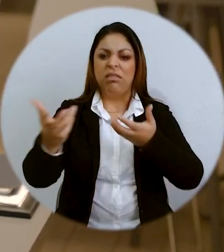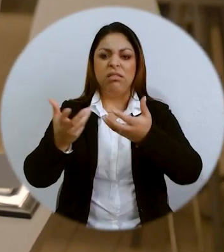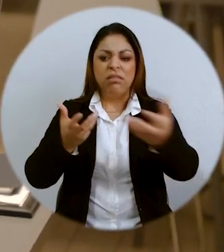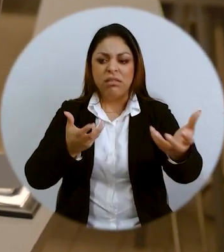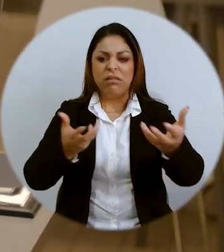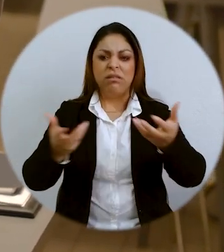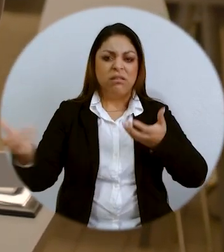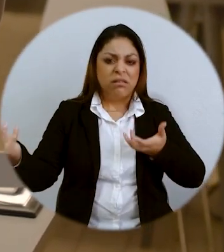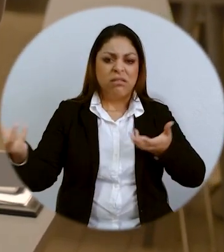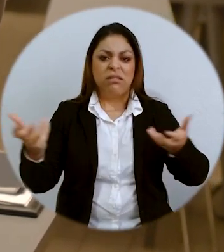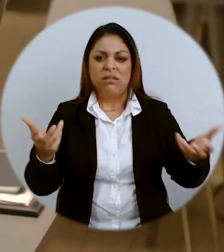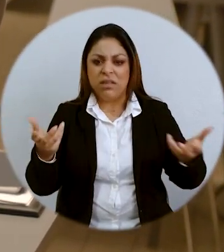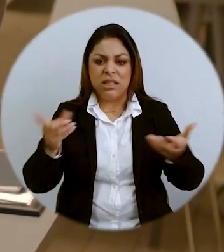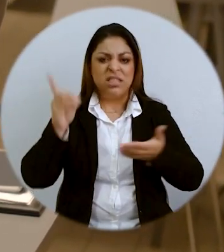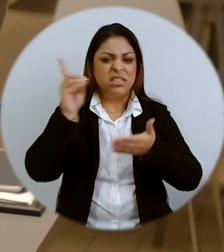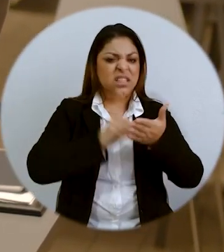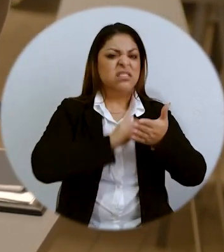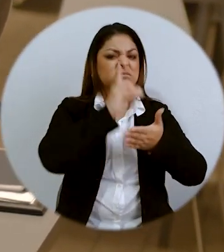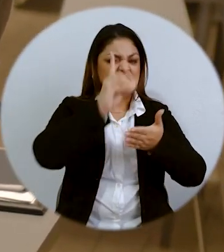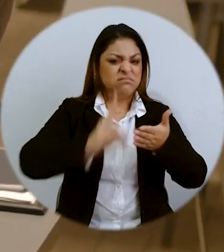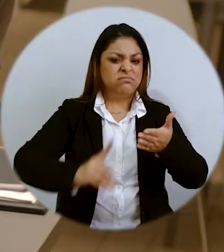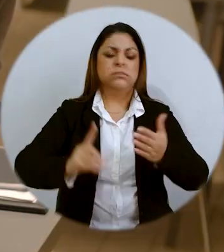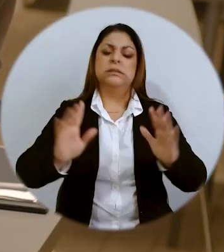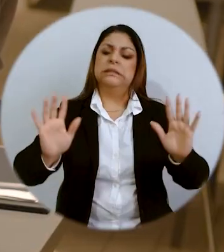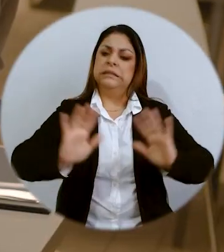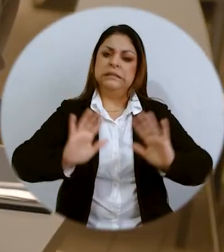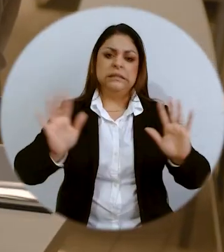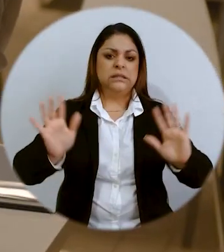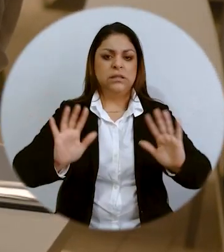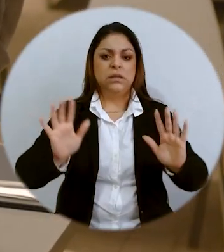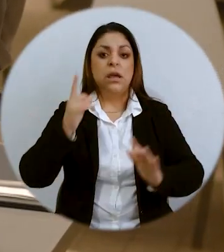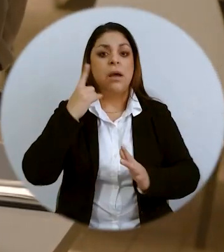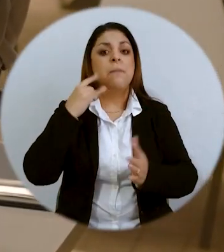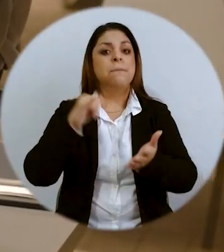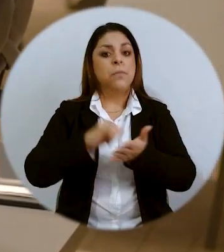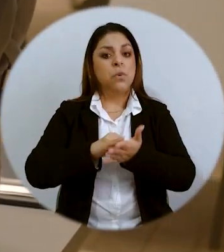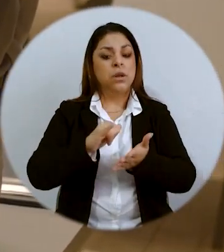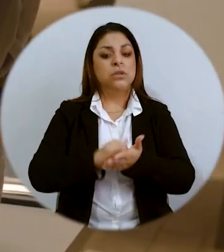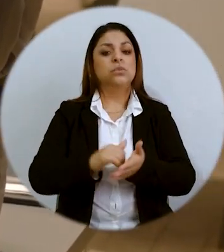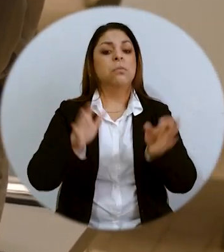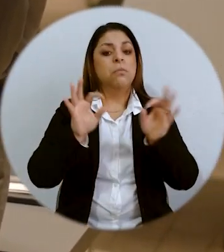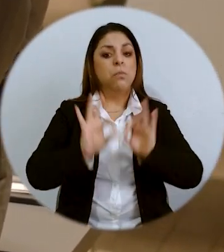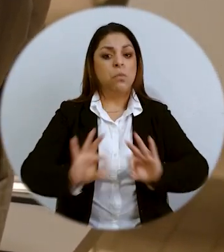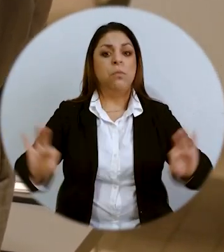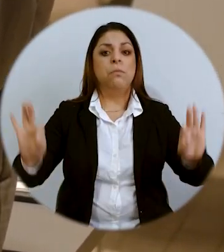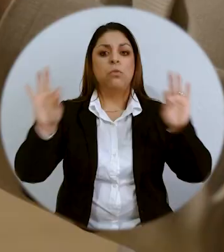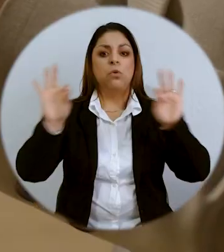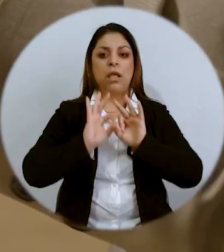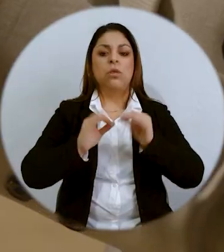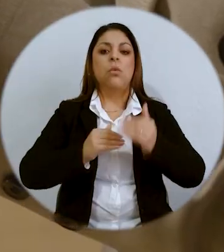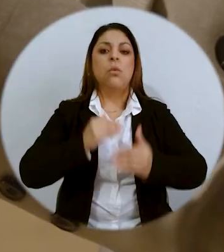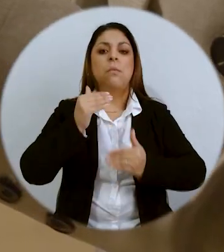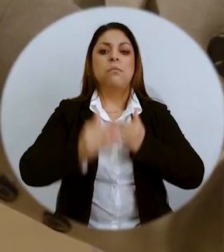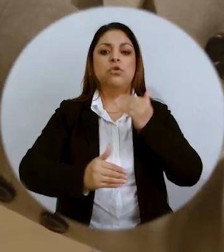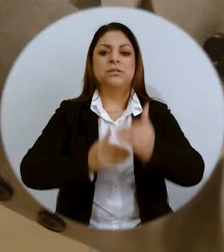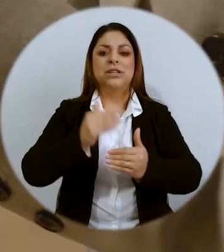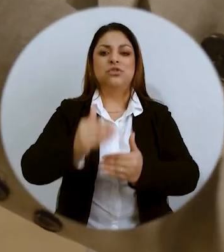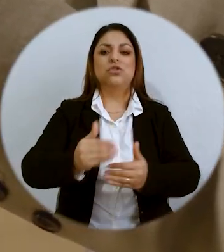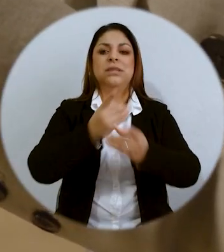segmentación social, de discriminación. Sí. Y por eso sí es algo muy importante, un proceso